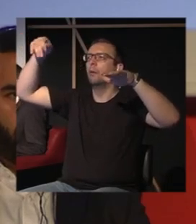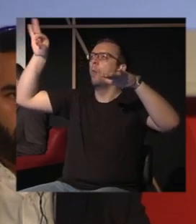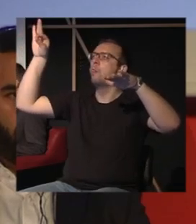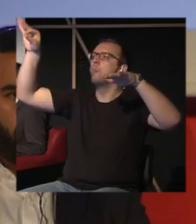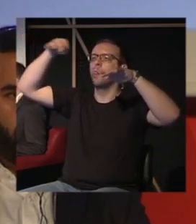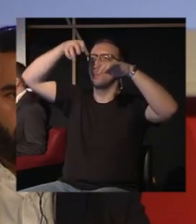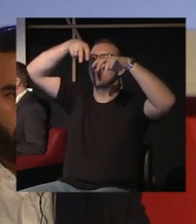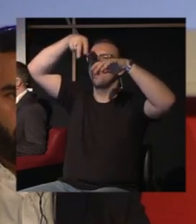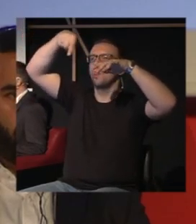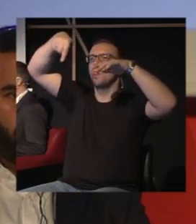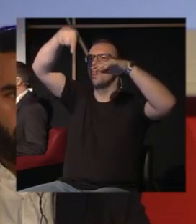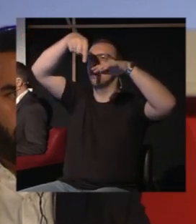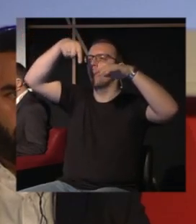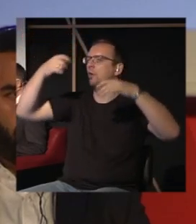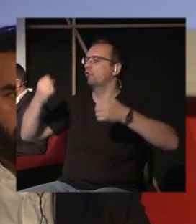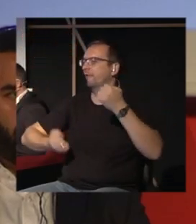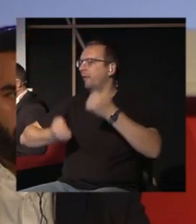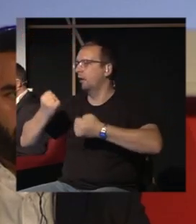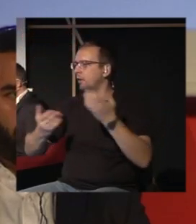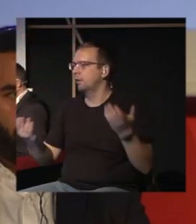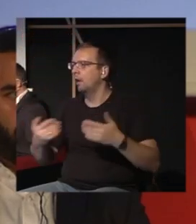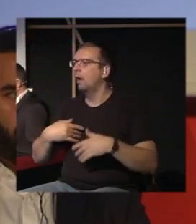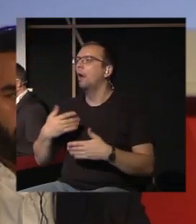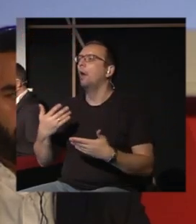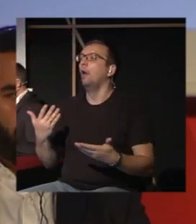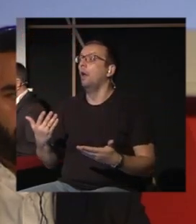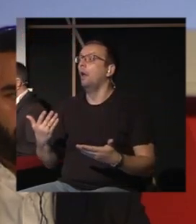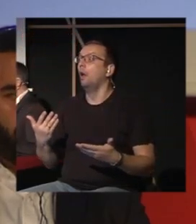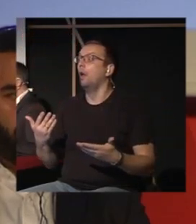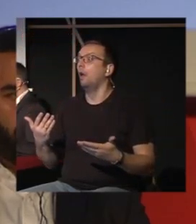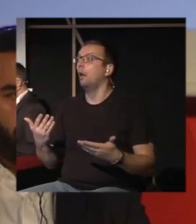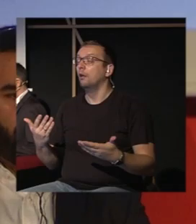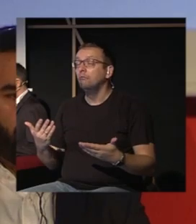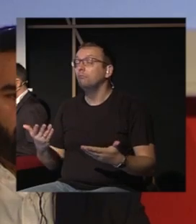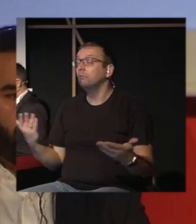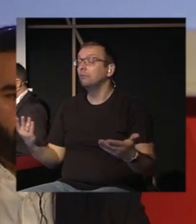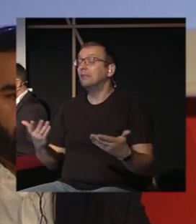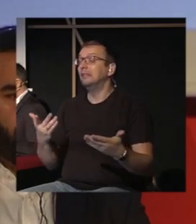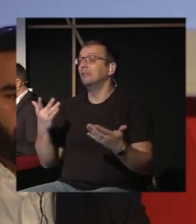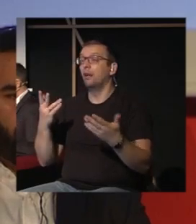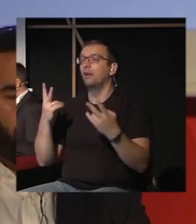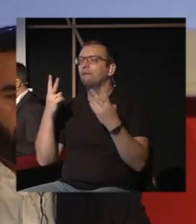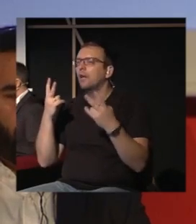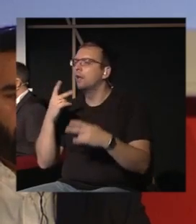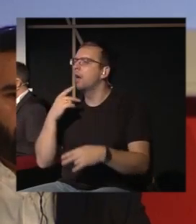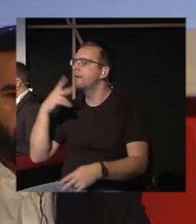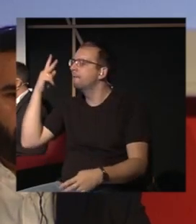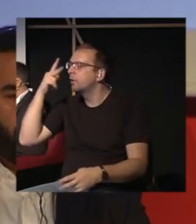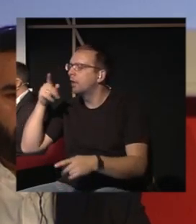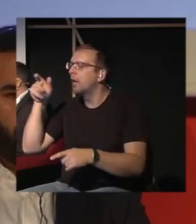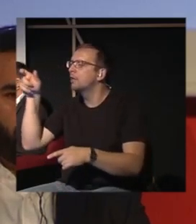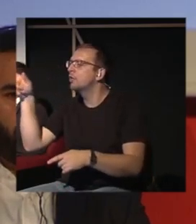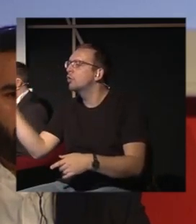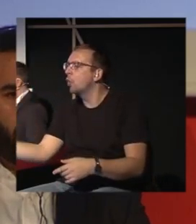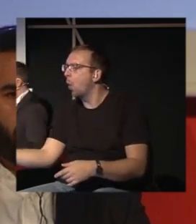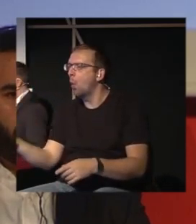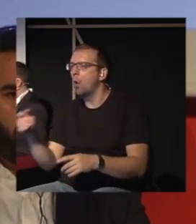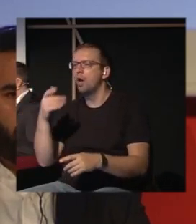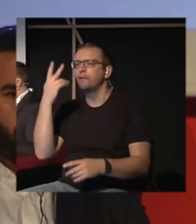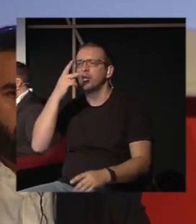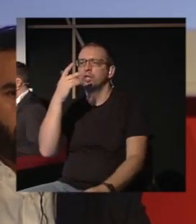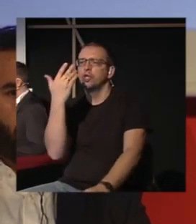pasión por su equipo. Entonces, la pasión que ellos demuestran o desarrollan a la hora de